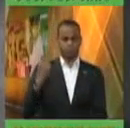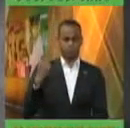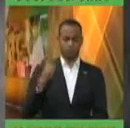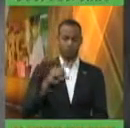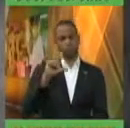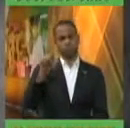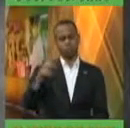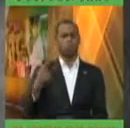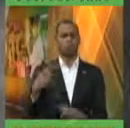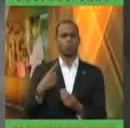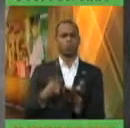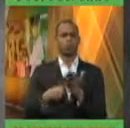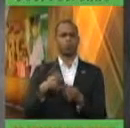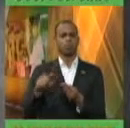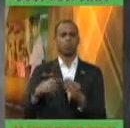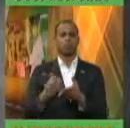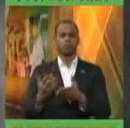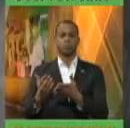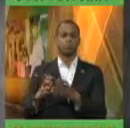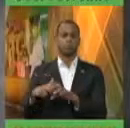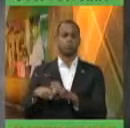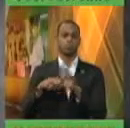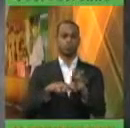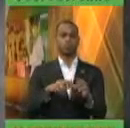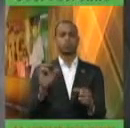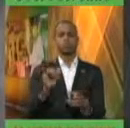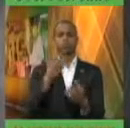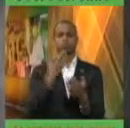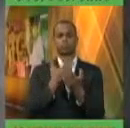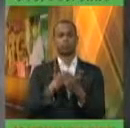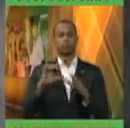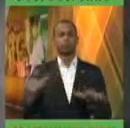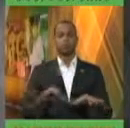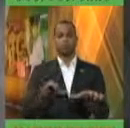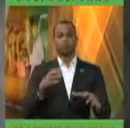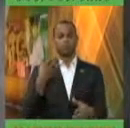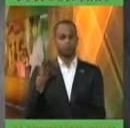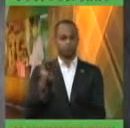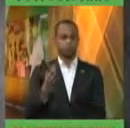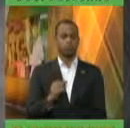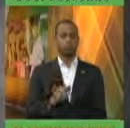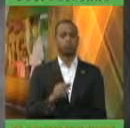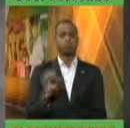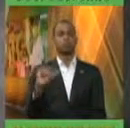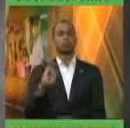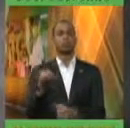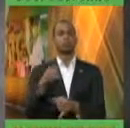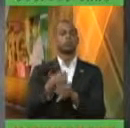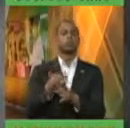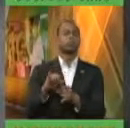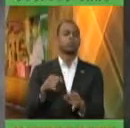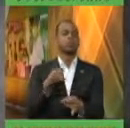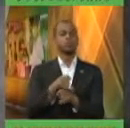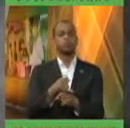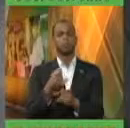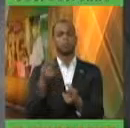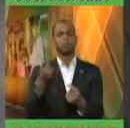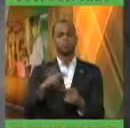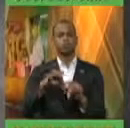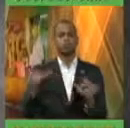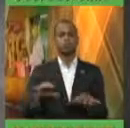el tema del transporte que también hay buena práctica por ahí y hay instituciones que vienen